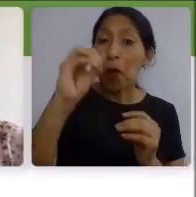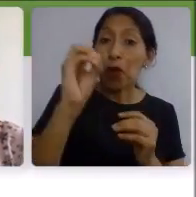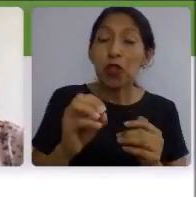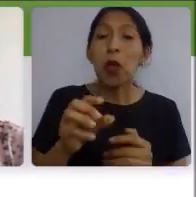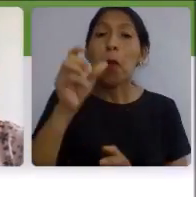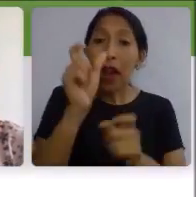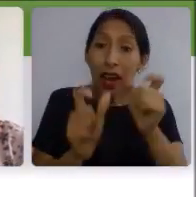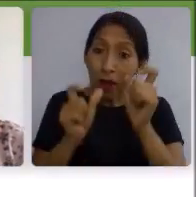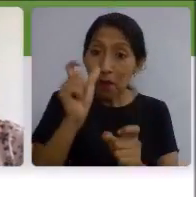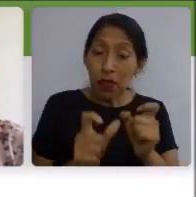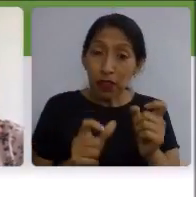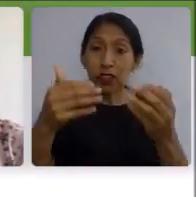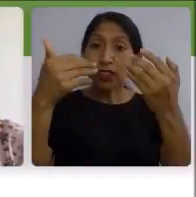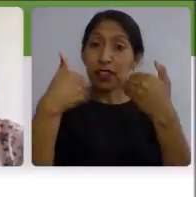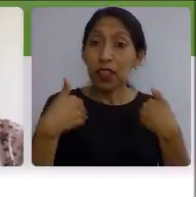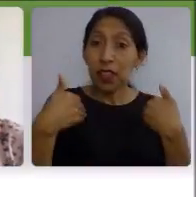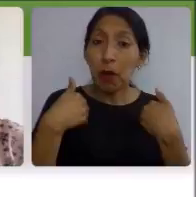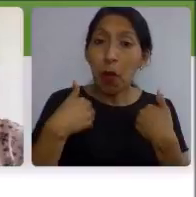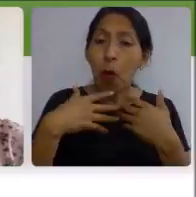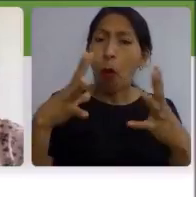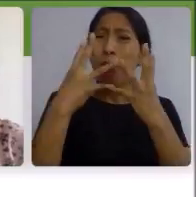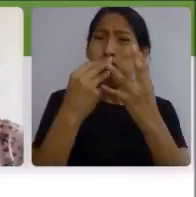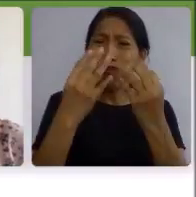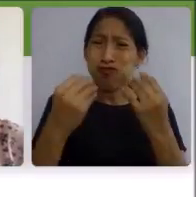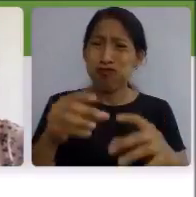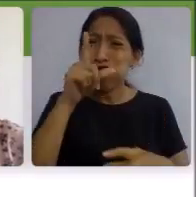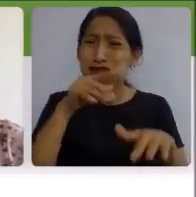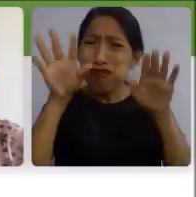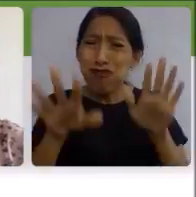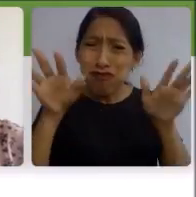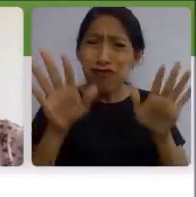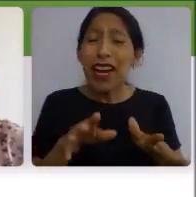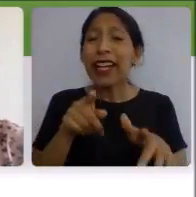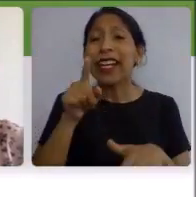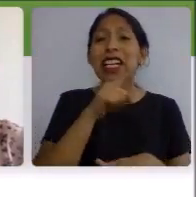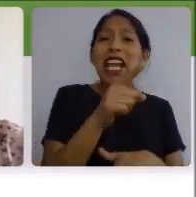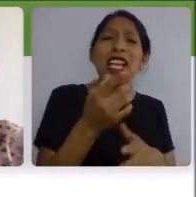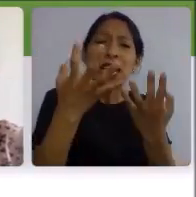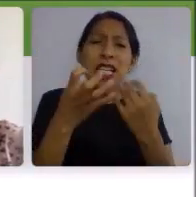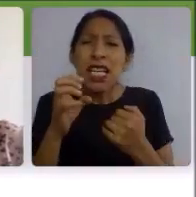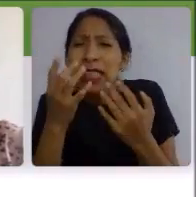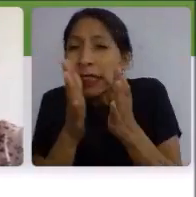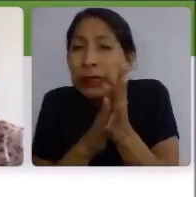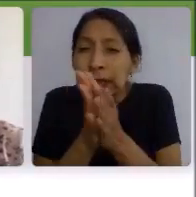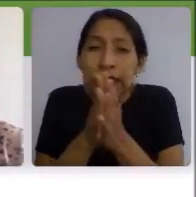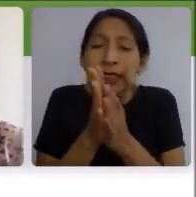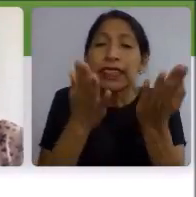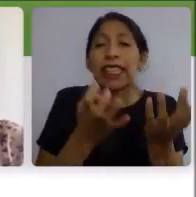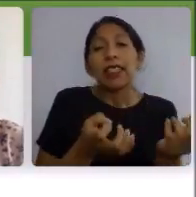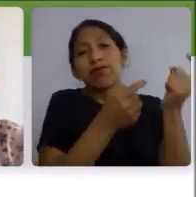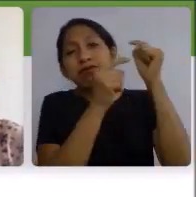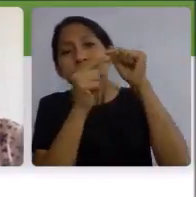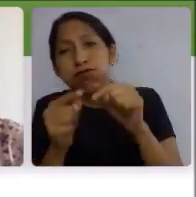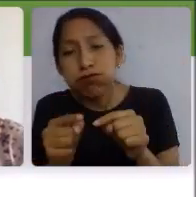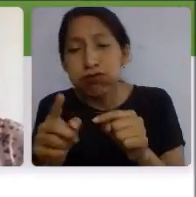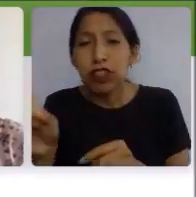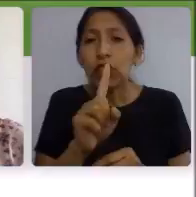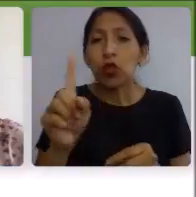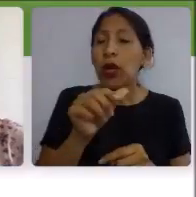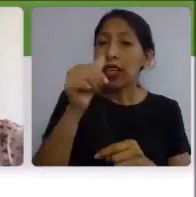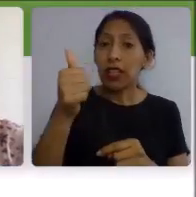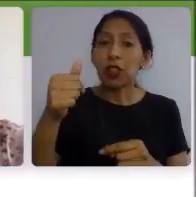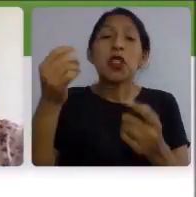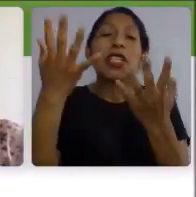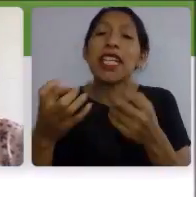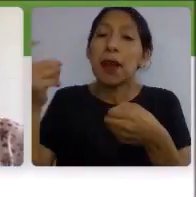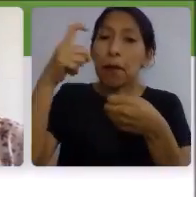ellos, nosotros tenemos la cantidad de aves que ellos no se puedan imaginar y que no están en otros países más que en la